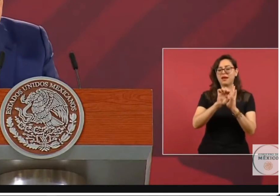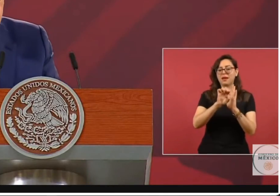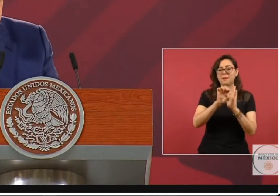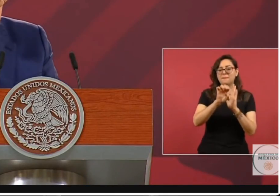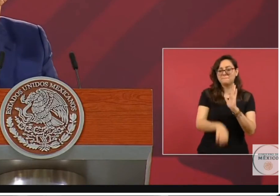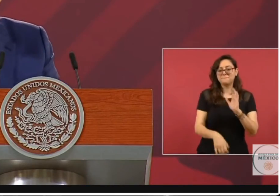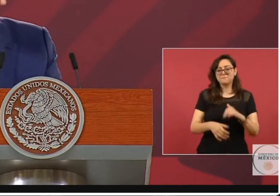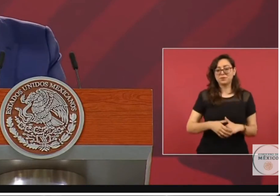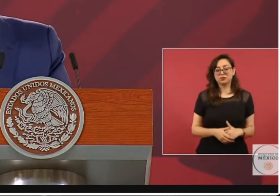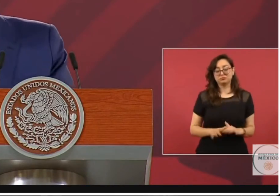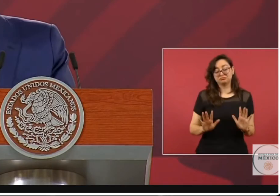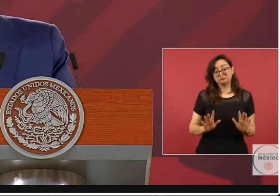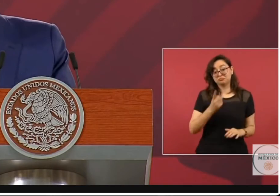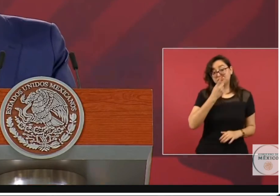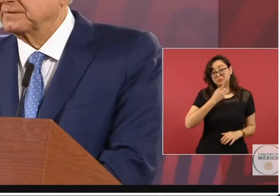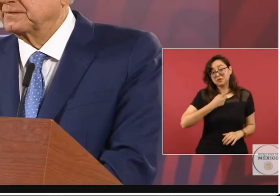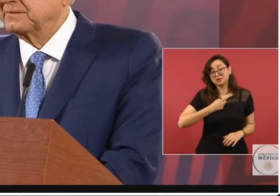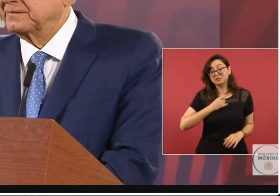digan si no es cierto.